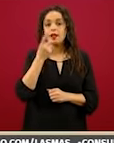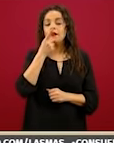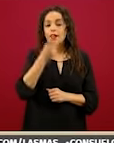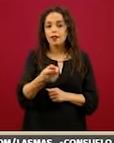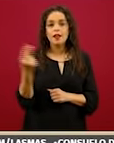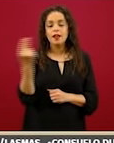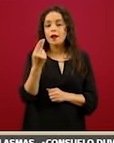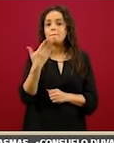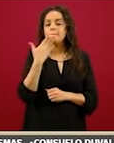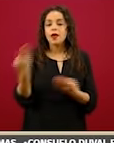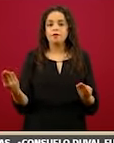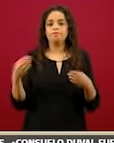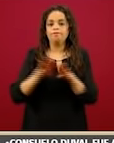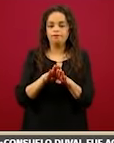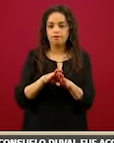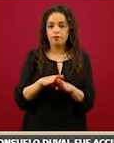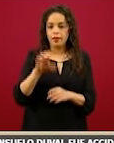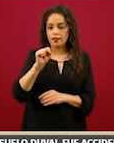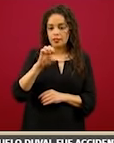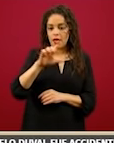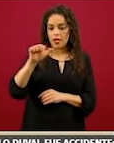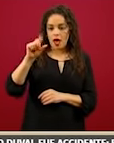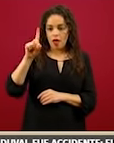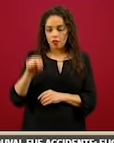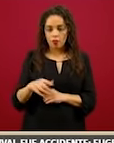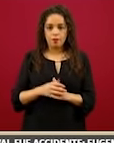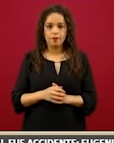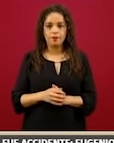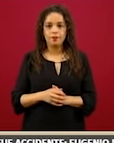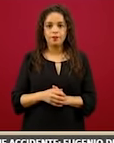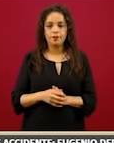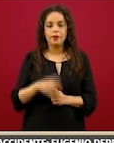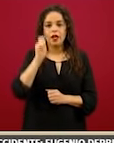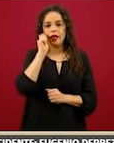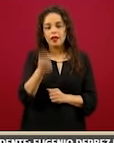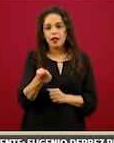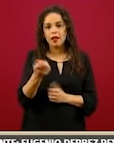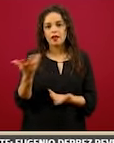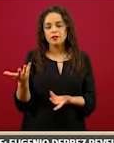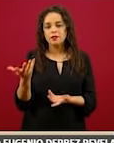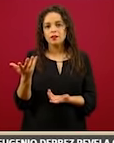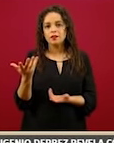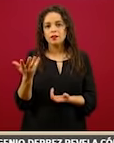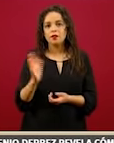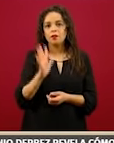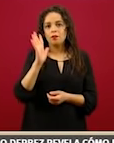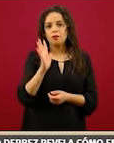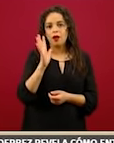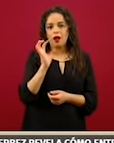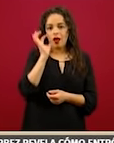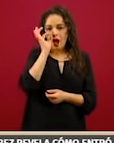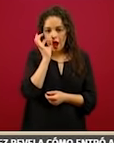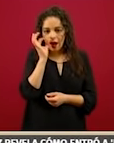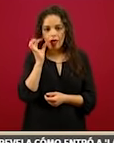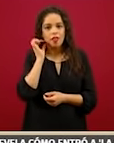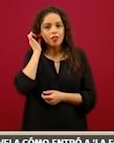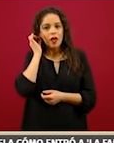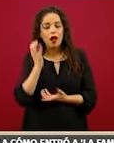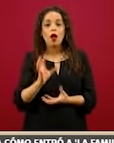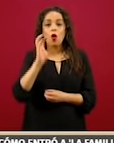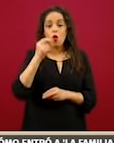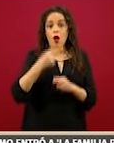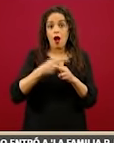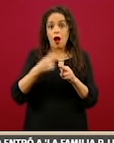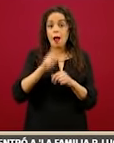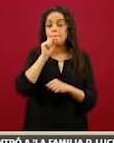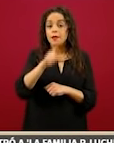sellar perfectamente. Vello facial, algún piercing que se tenga, etcétera, puede interferir, inclusive el maquillaje puede